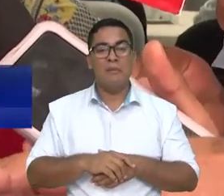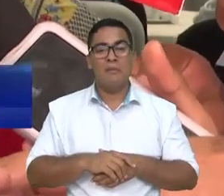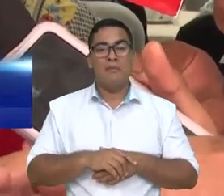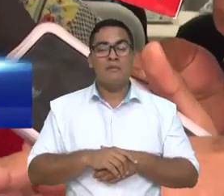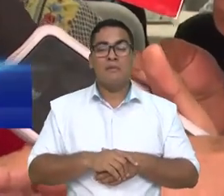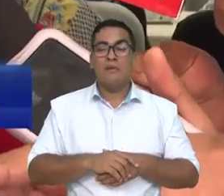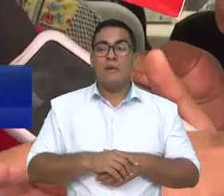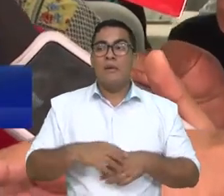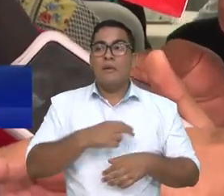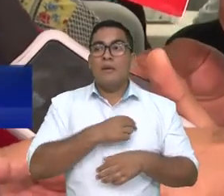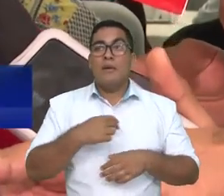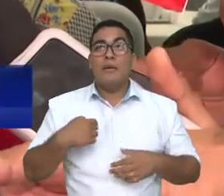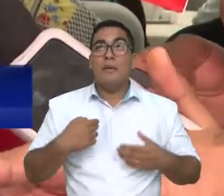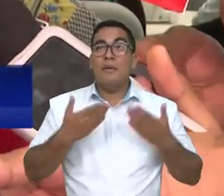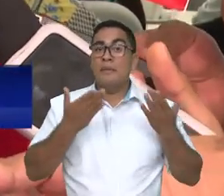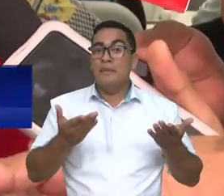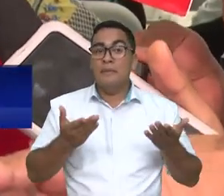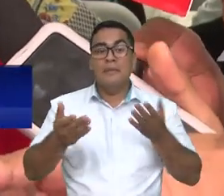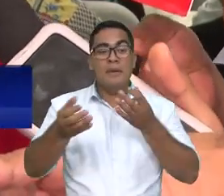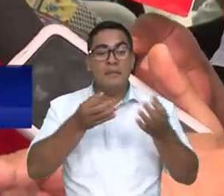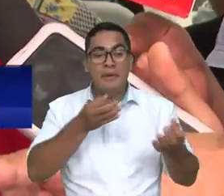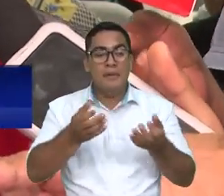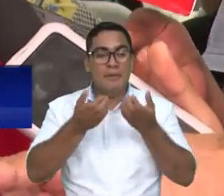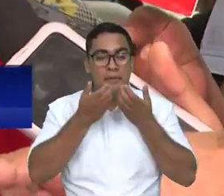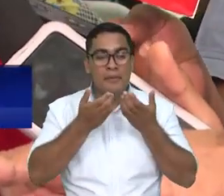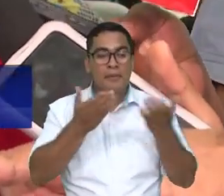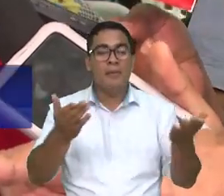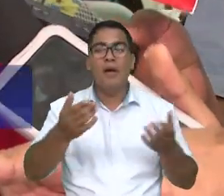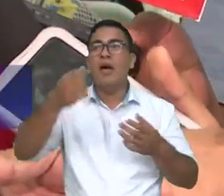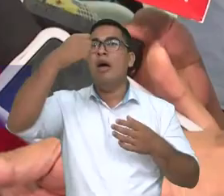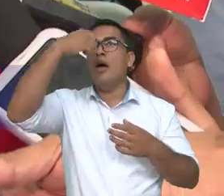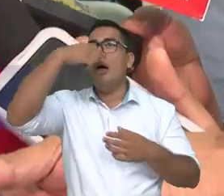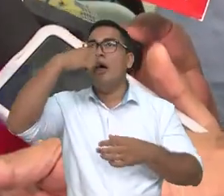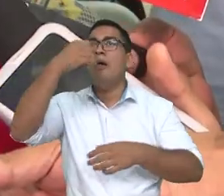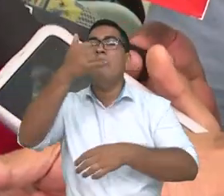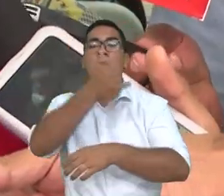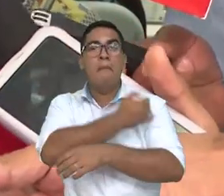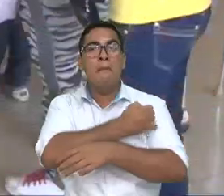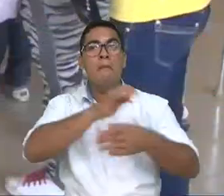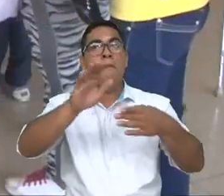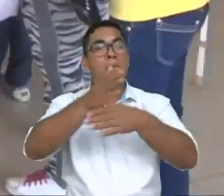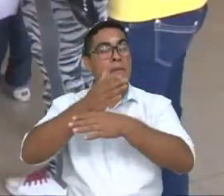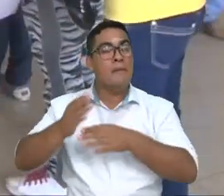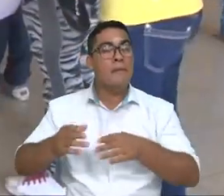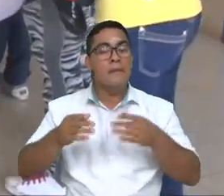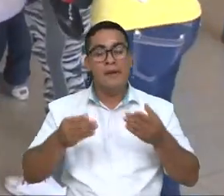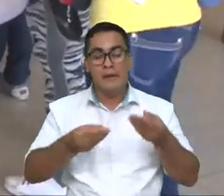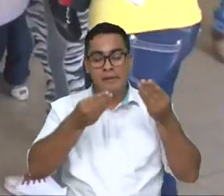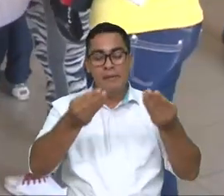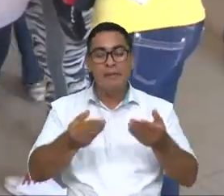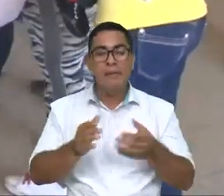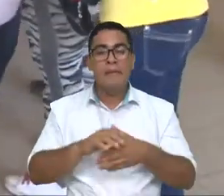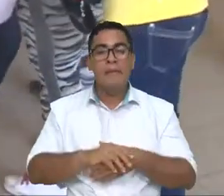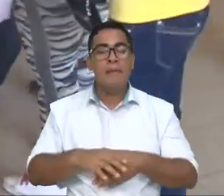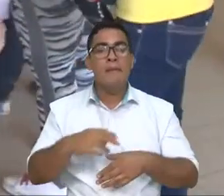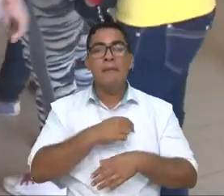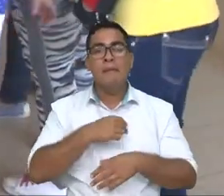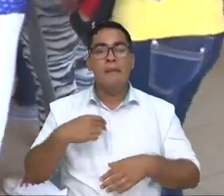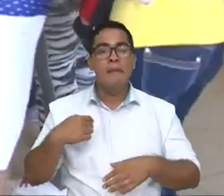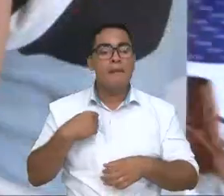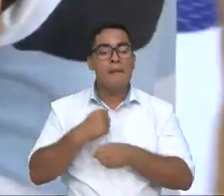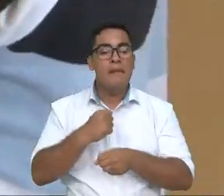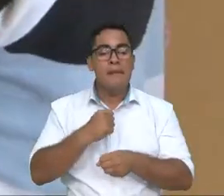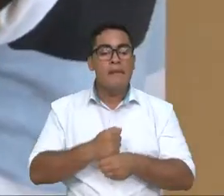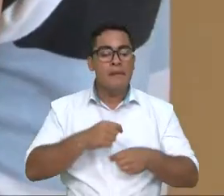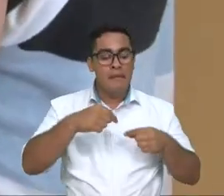se está informando cuáles son las metas de las vacunas y los otros insumos que nosotros entregamos. Esta jornada se desarrolla en los